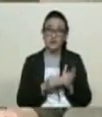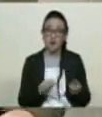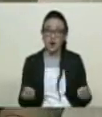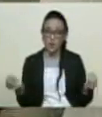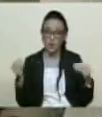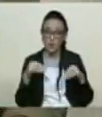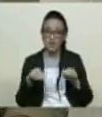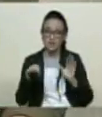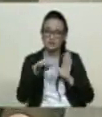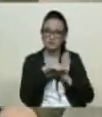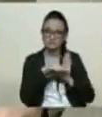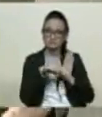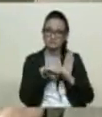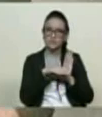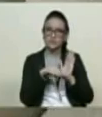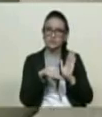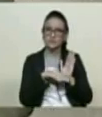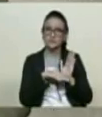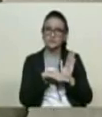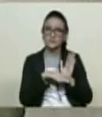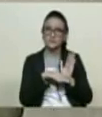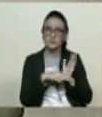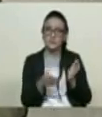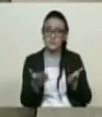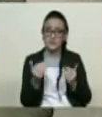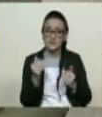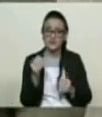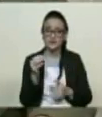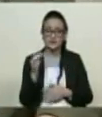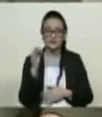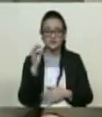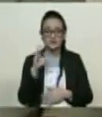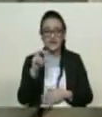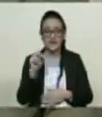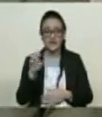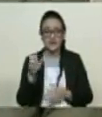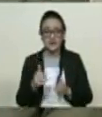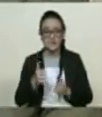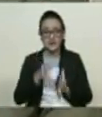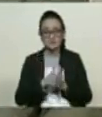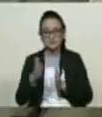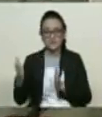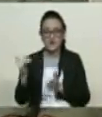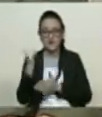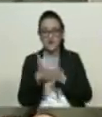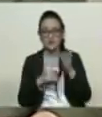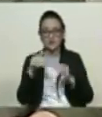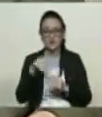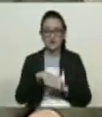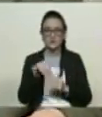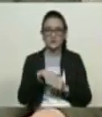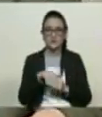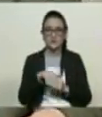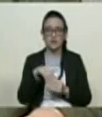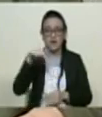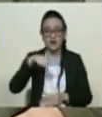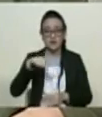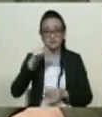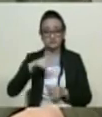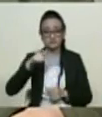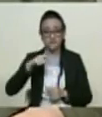acordaron las partes solicitarle al Consejo que se extienda el registro electoral en Venezuela y en el exterior.